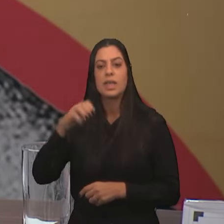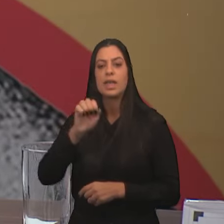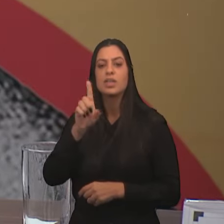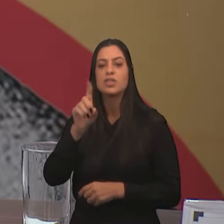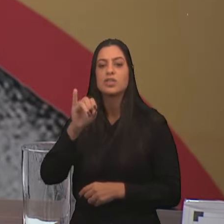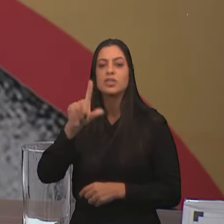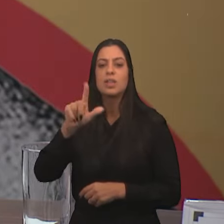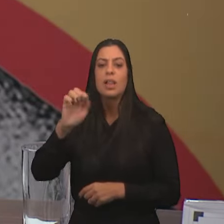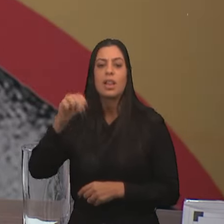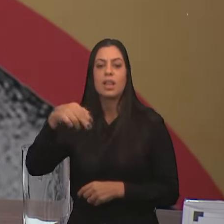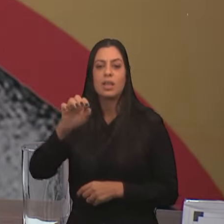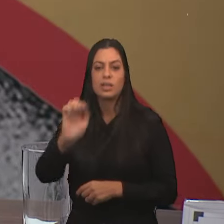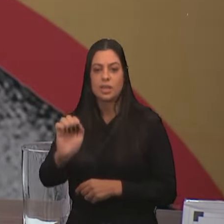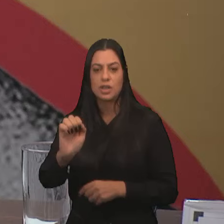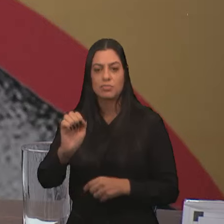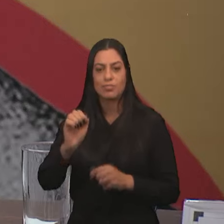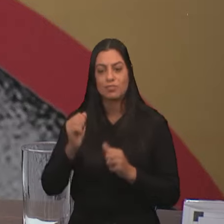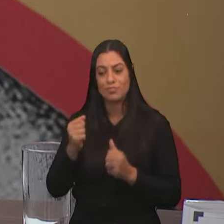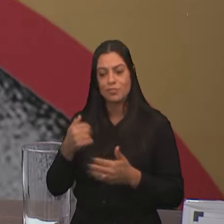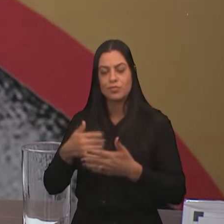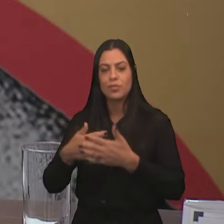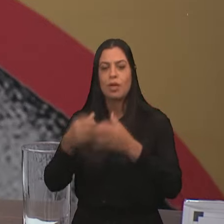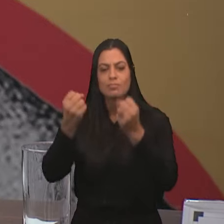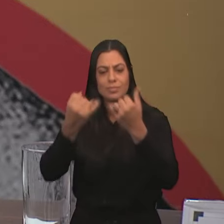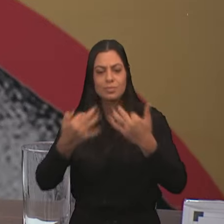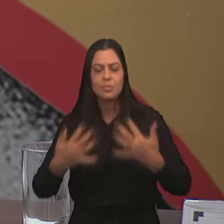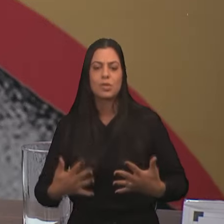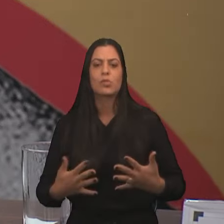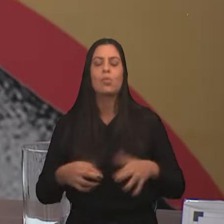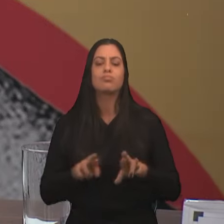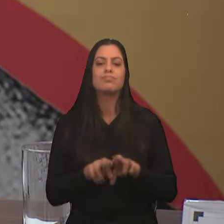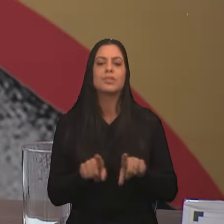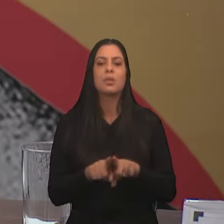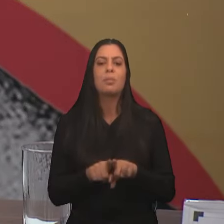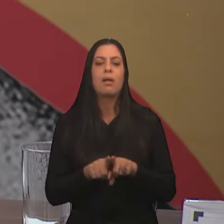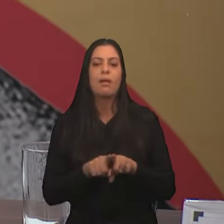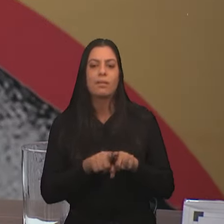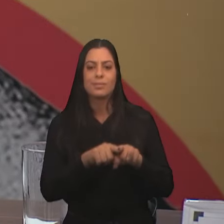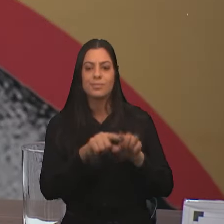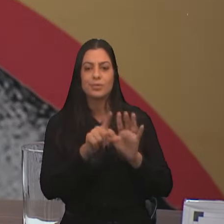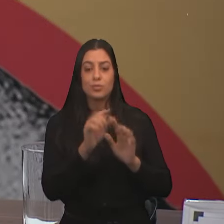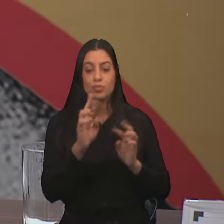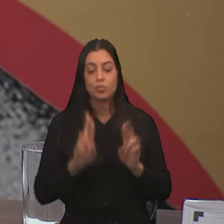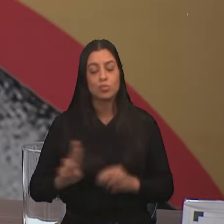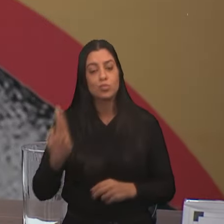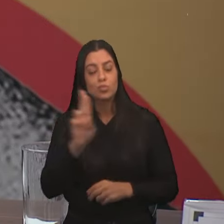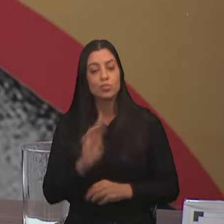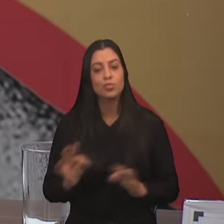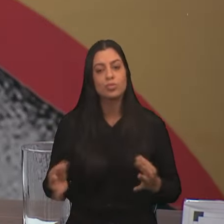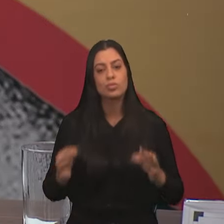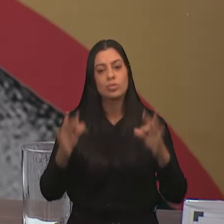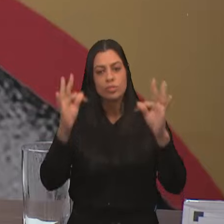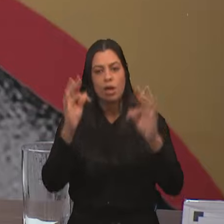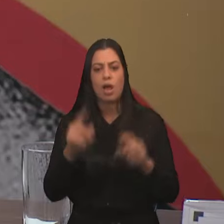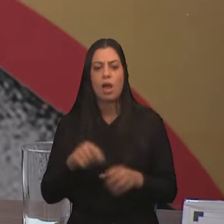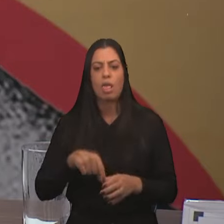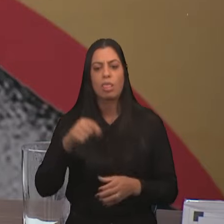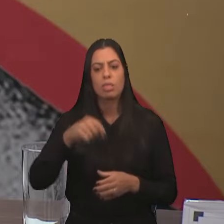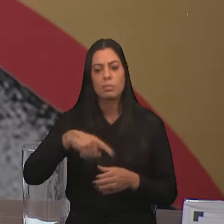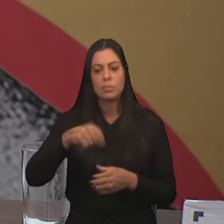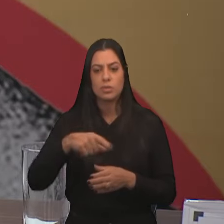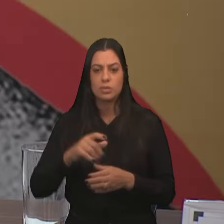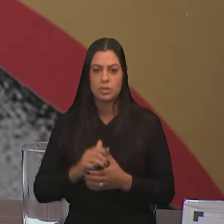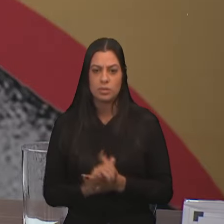primero en este tema de una regulación todavía mínima del uso de la IA en las